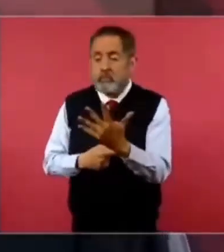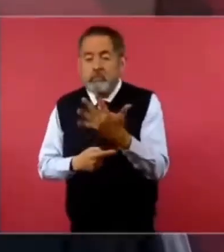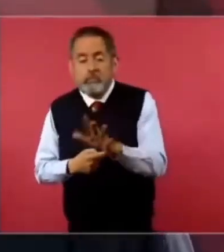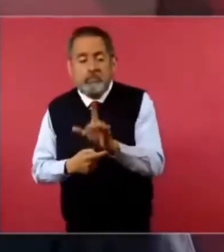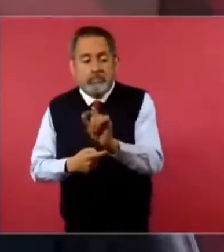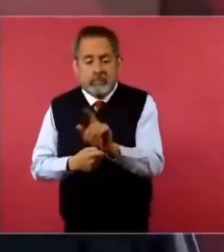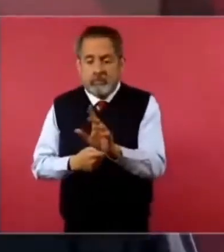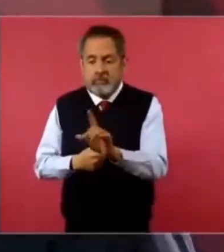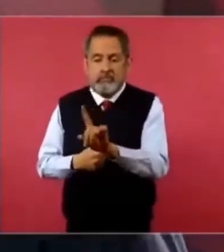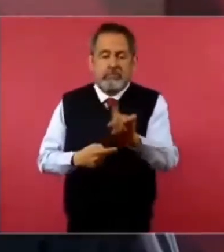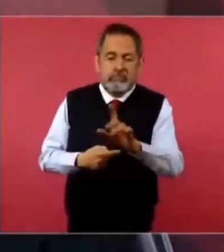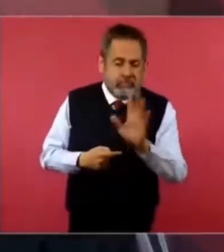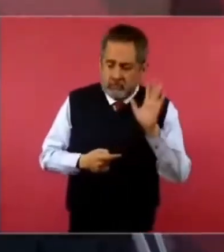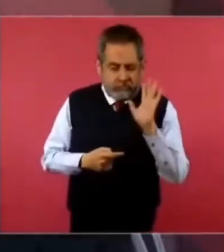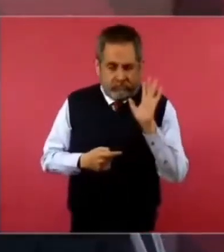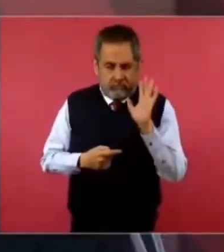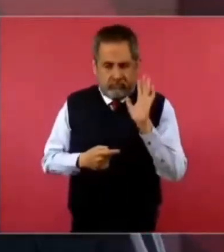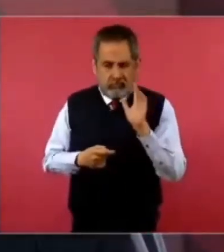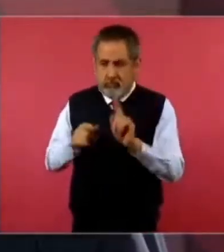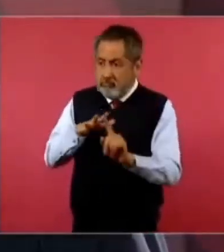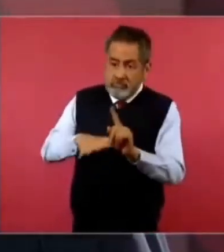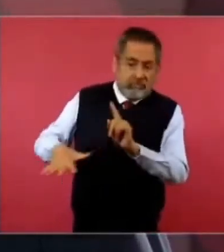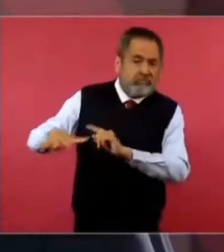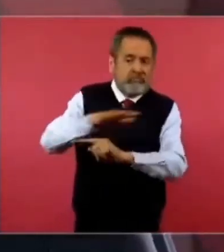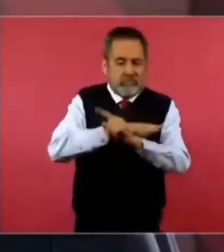20, ni de 100.